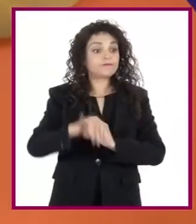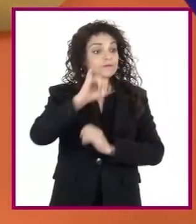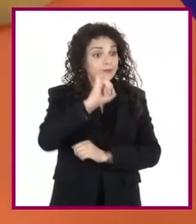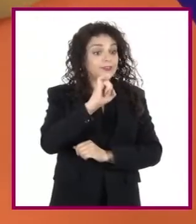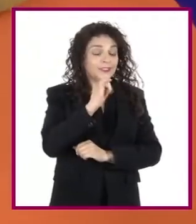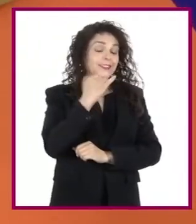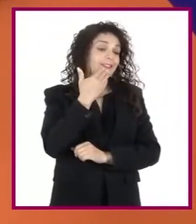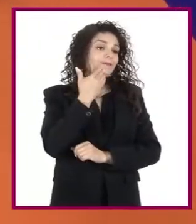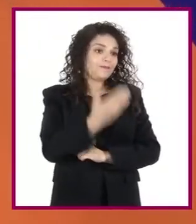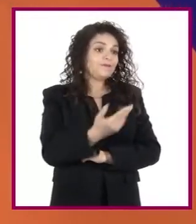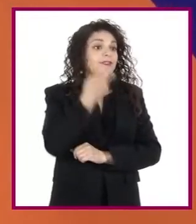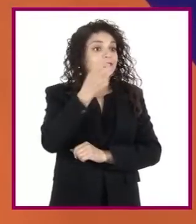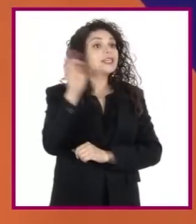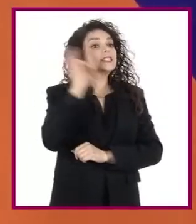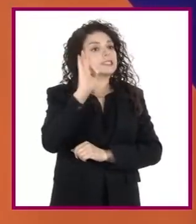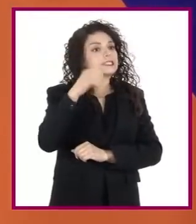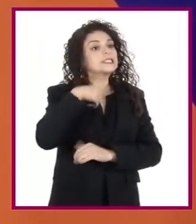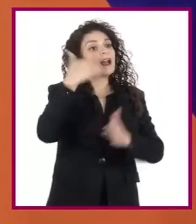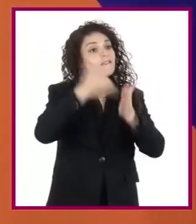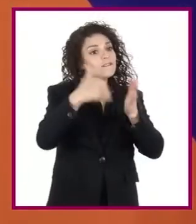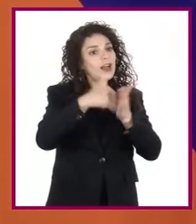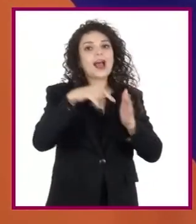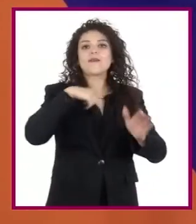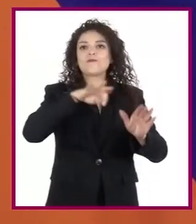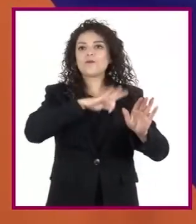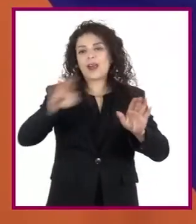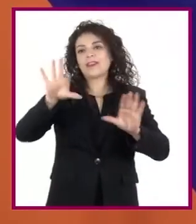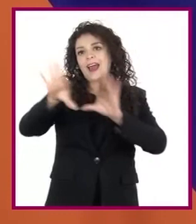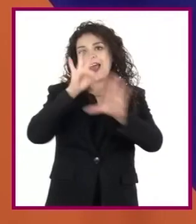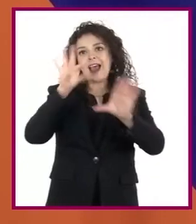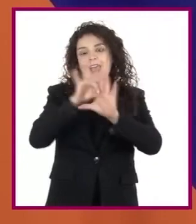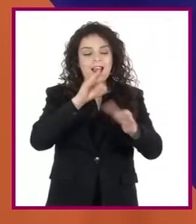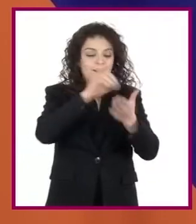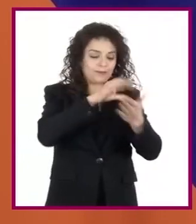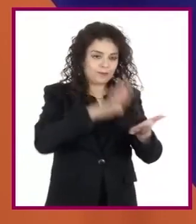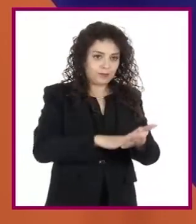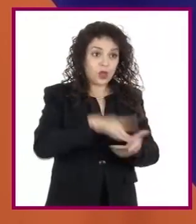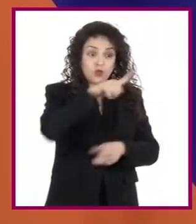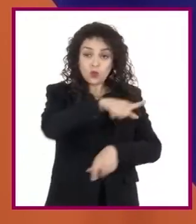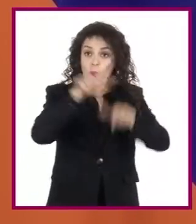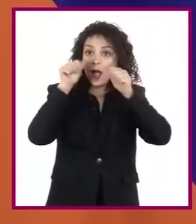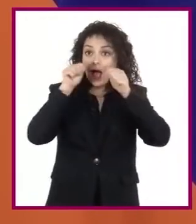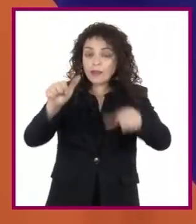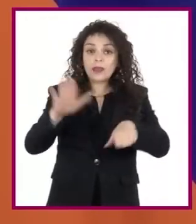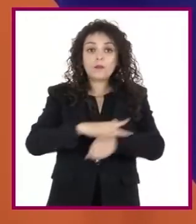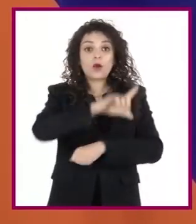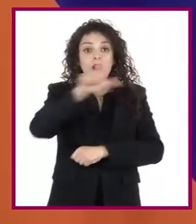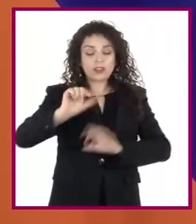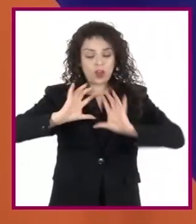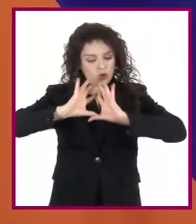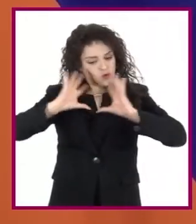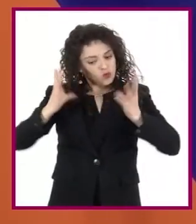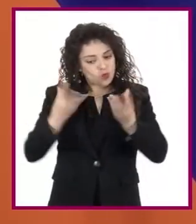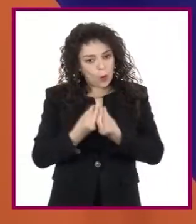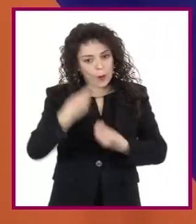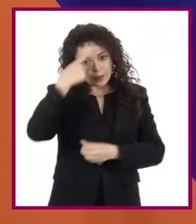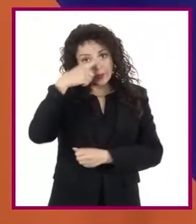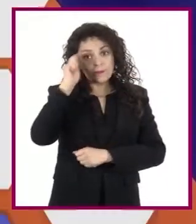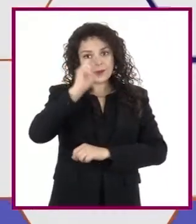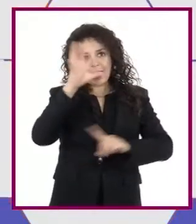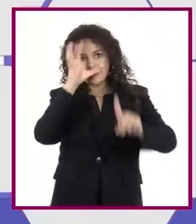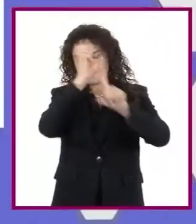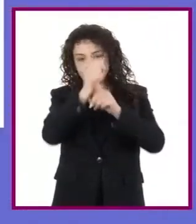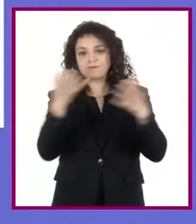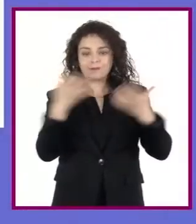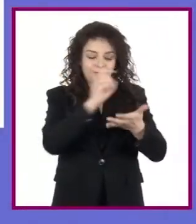y quizá de ahí obtenga lo que me falta. Pongan atención porque después juntaremos las interpretaciones para lograr nuestro cometido.